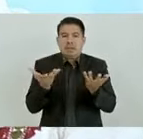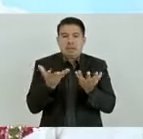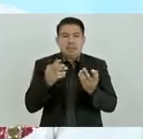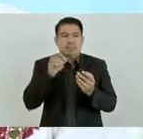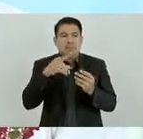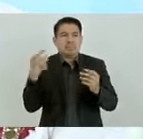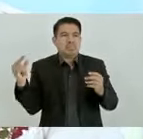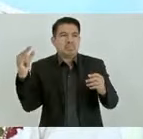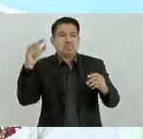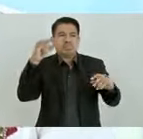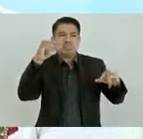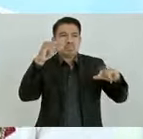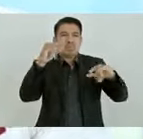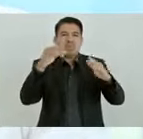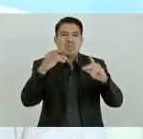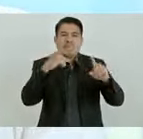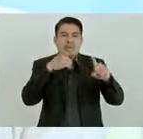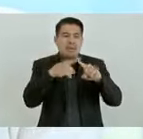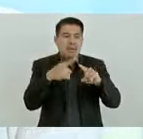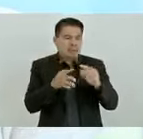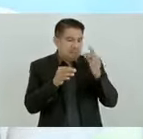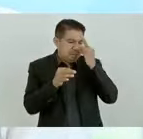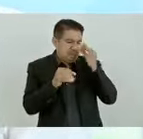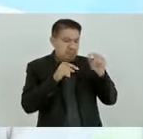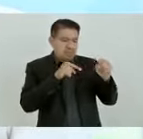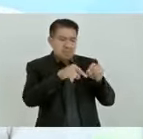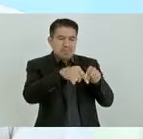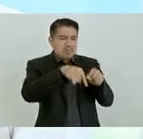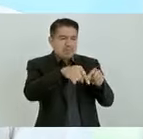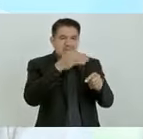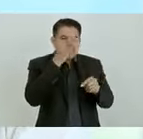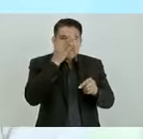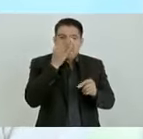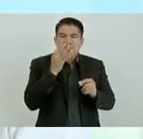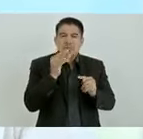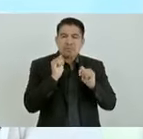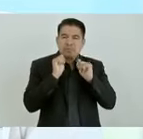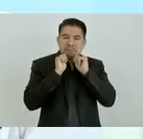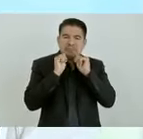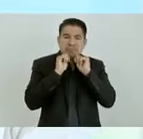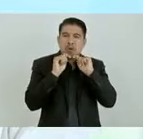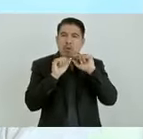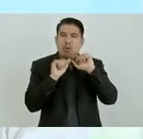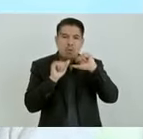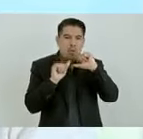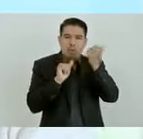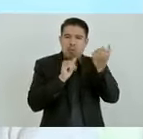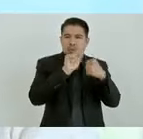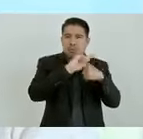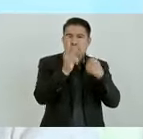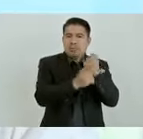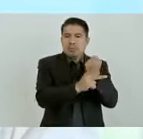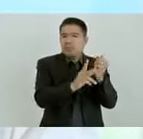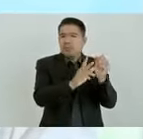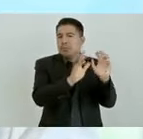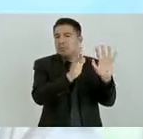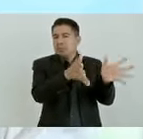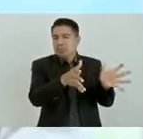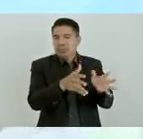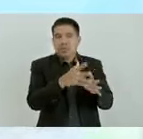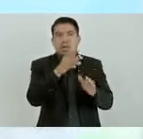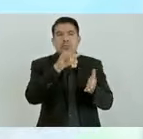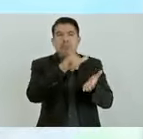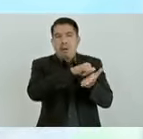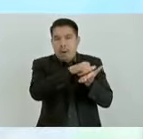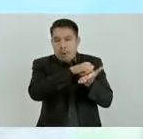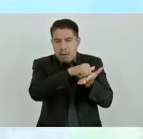aeropuertos con poca distancia. Ya sucede en Nueva